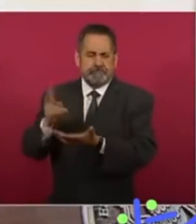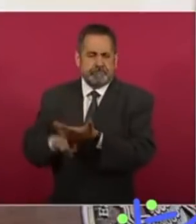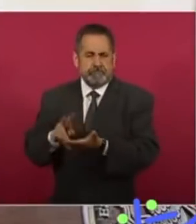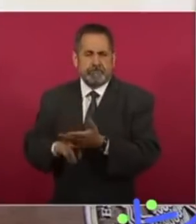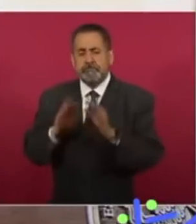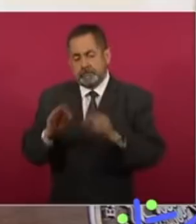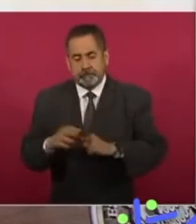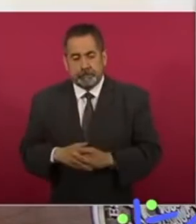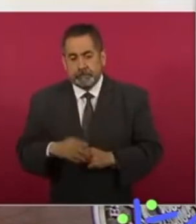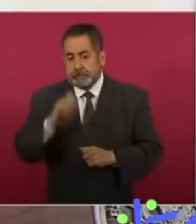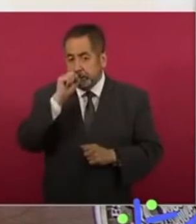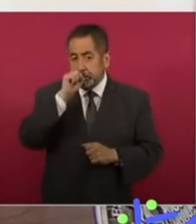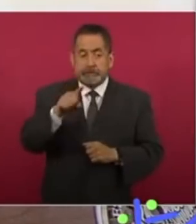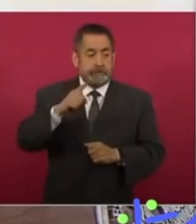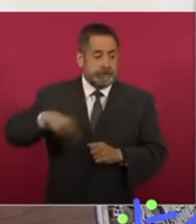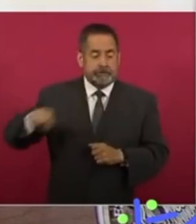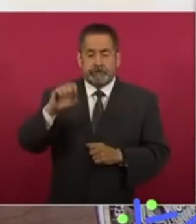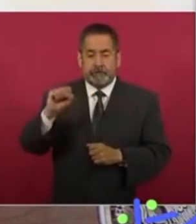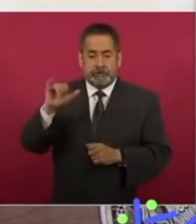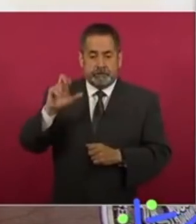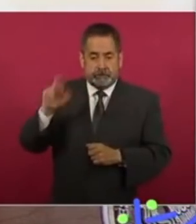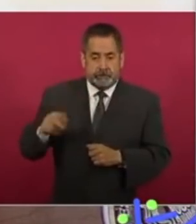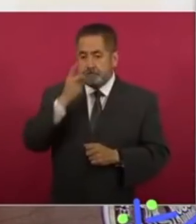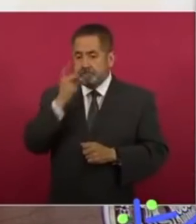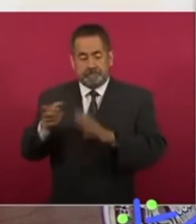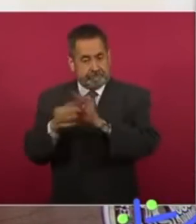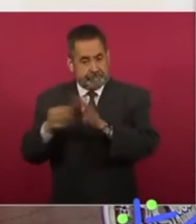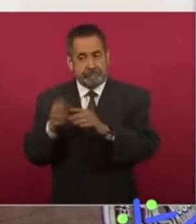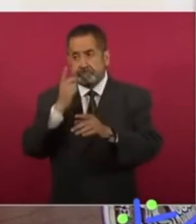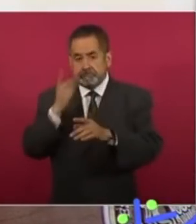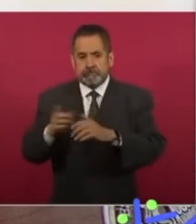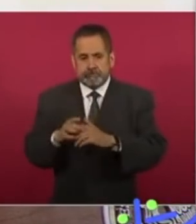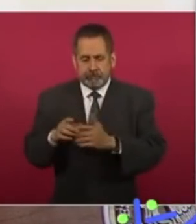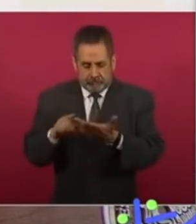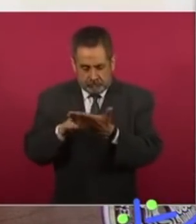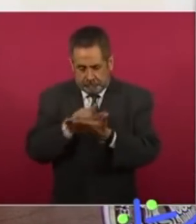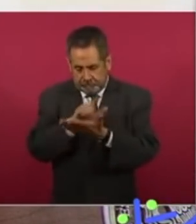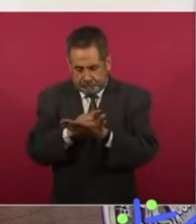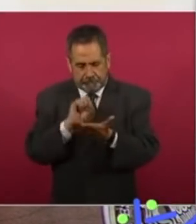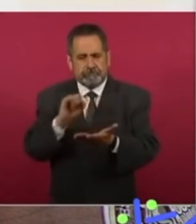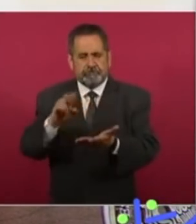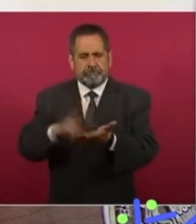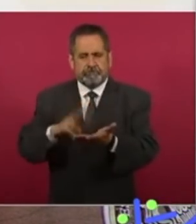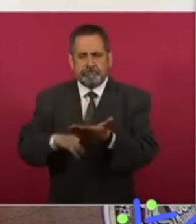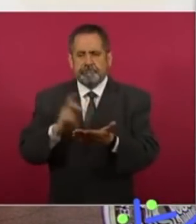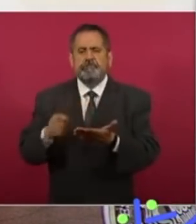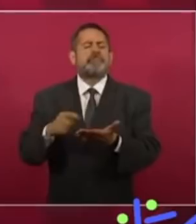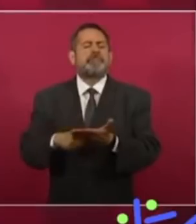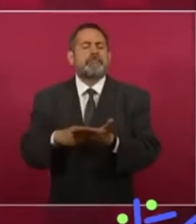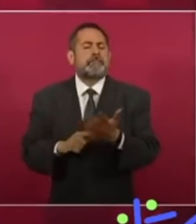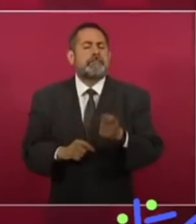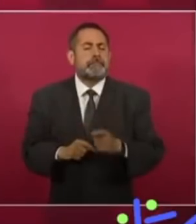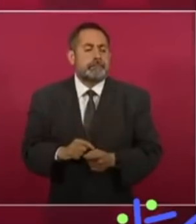también quería la de Durango y Aguascalientes. Hachis, hachis, los mariachis. Pues entonces, su nieve, ¿de qué la quieren? Si quieren